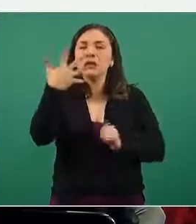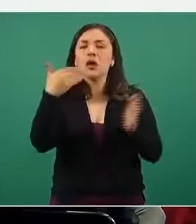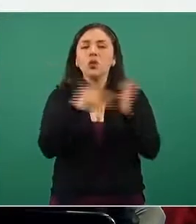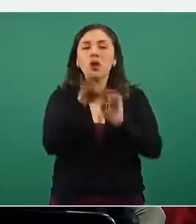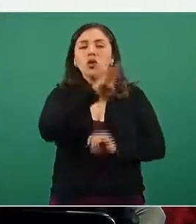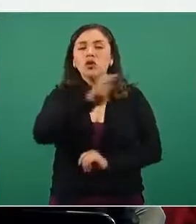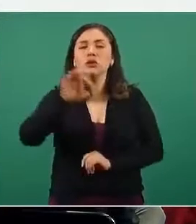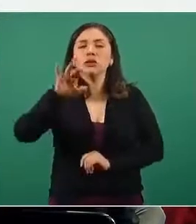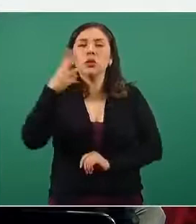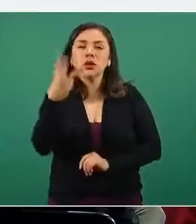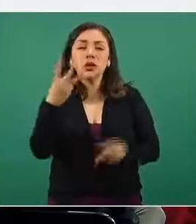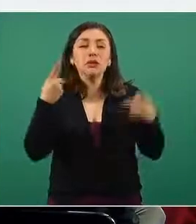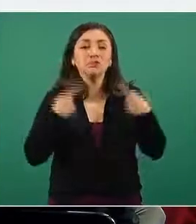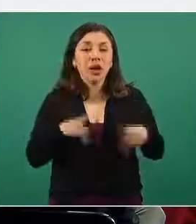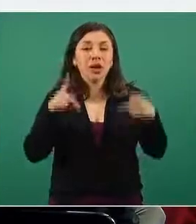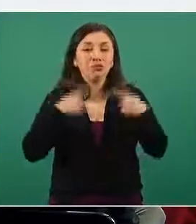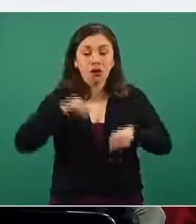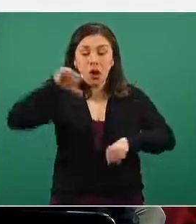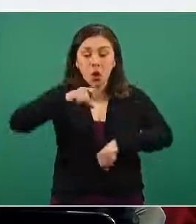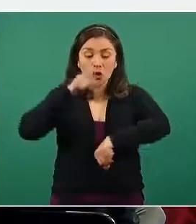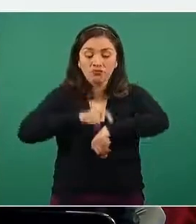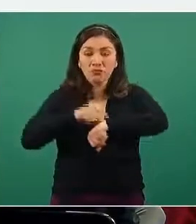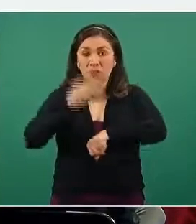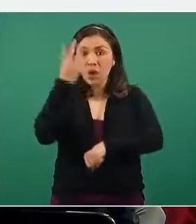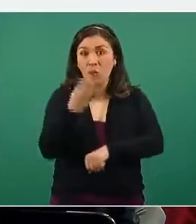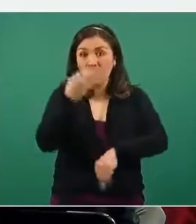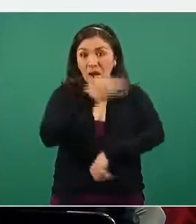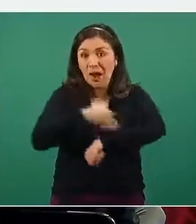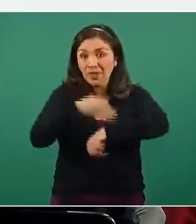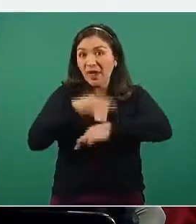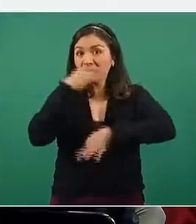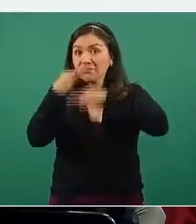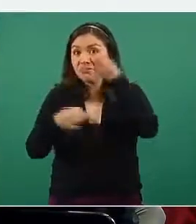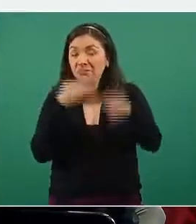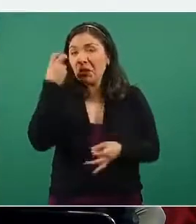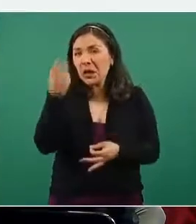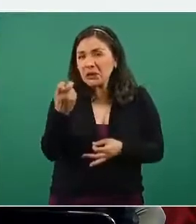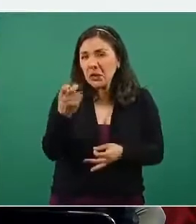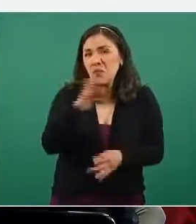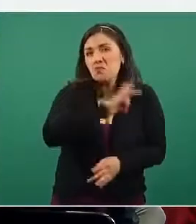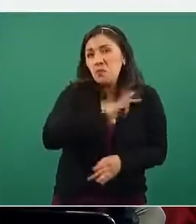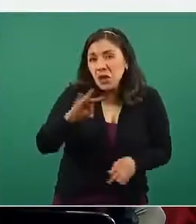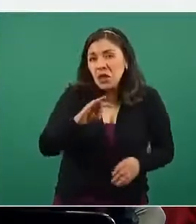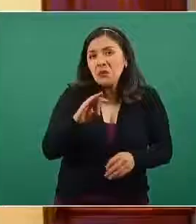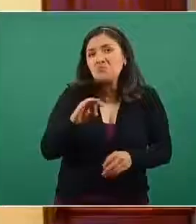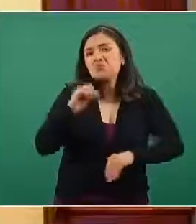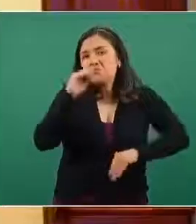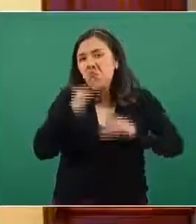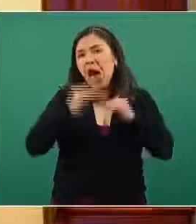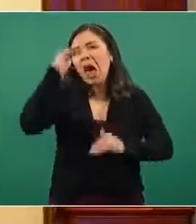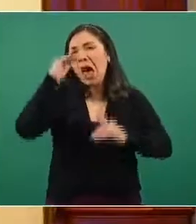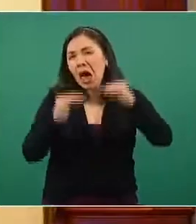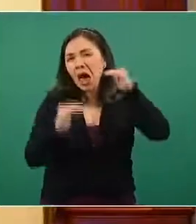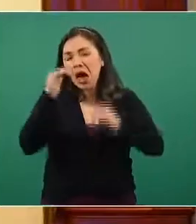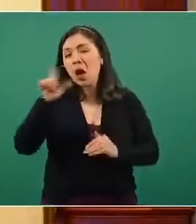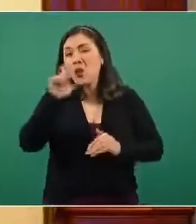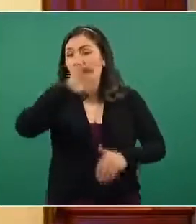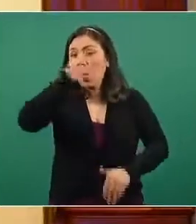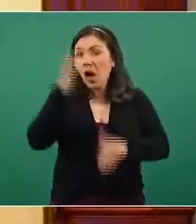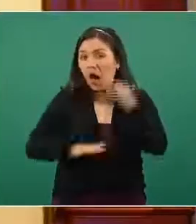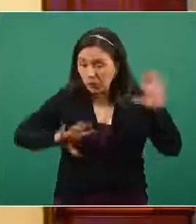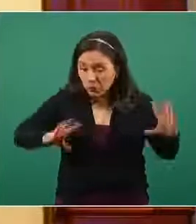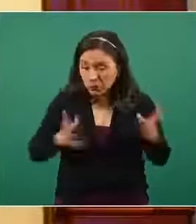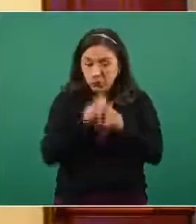5.953 es el dato exacto del corte de las 4, recordando también que este dato de seguro tendrá un incremento cuando se termine